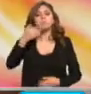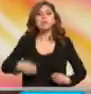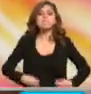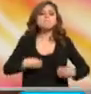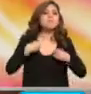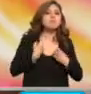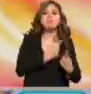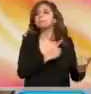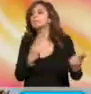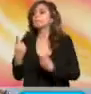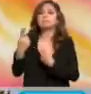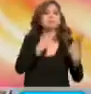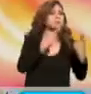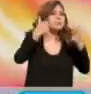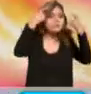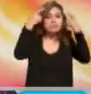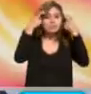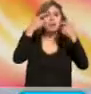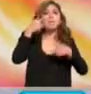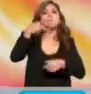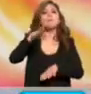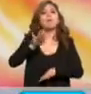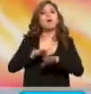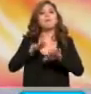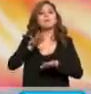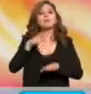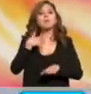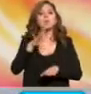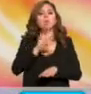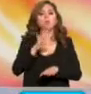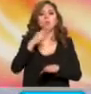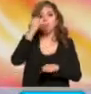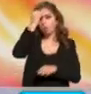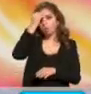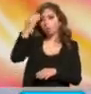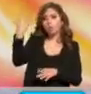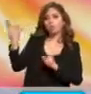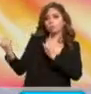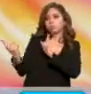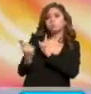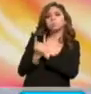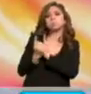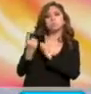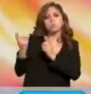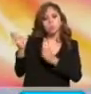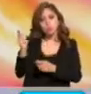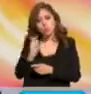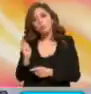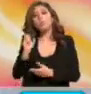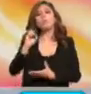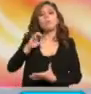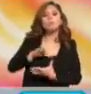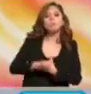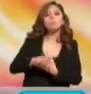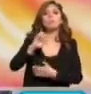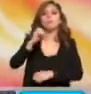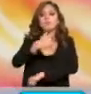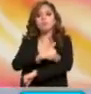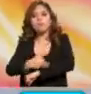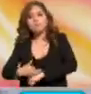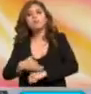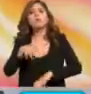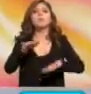que de pronto nos olvidamos de lo más importante, que es el contacto con la pareja, con la familia, incluso contigo mismo. Darte un